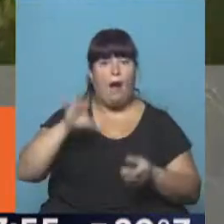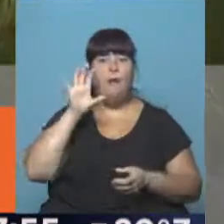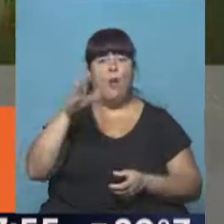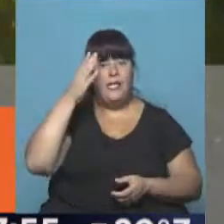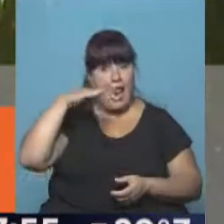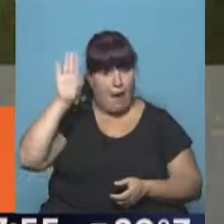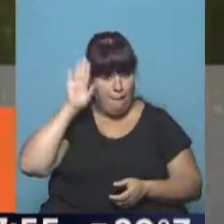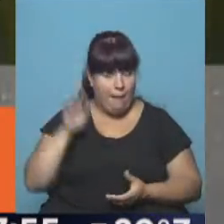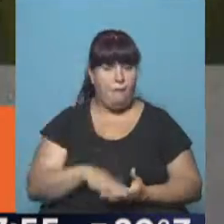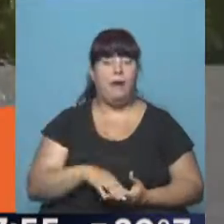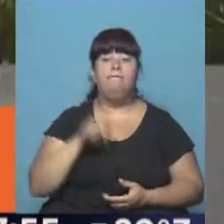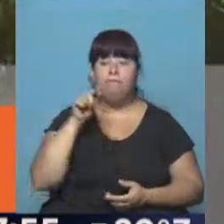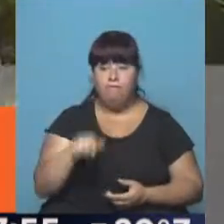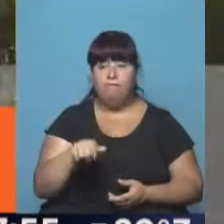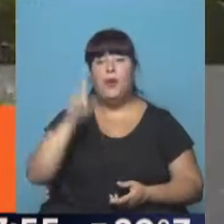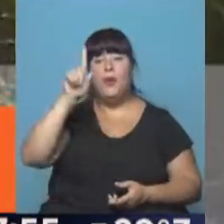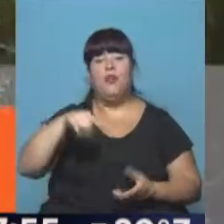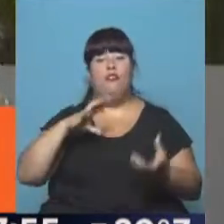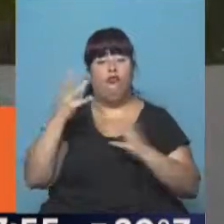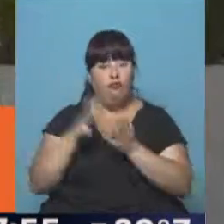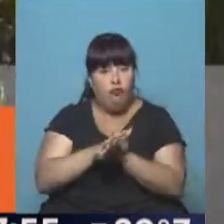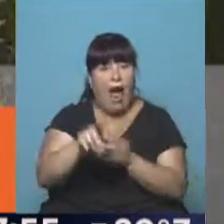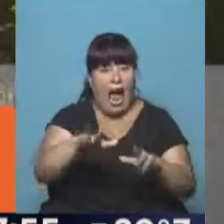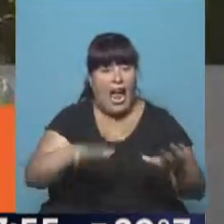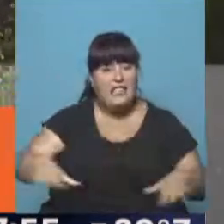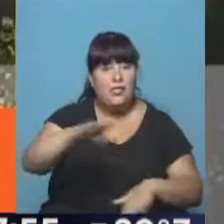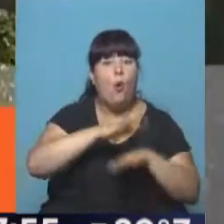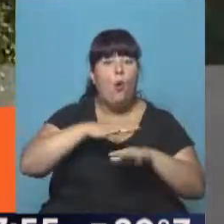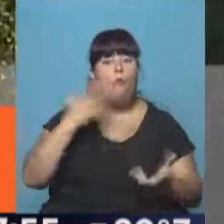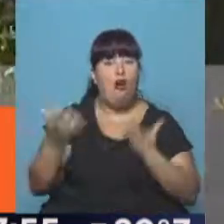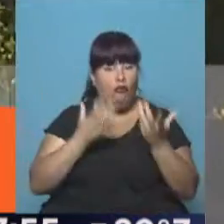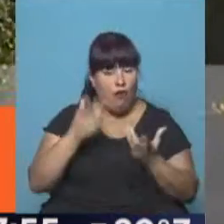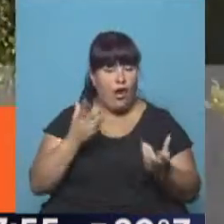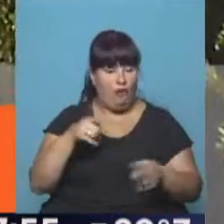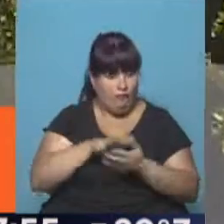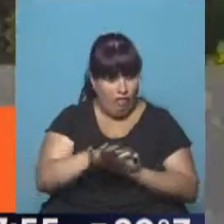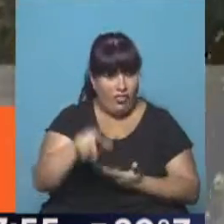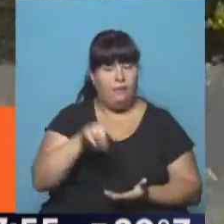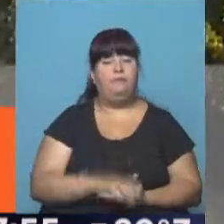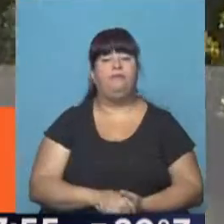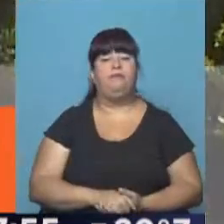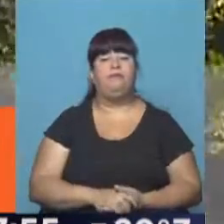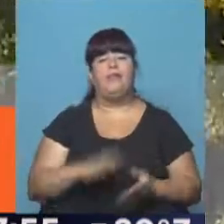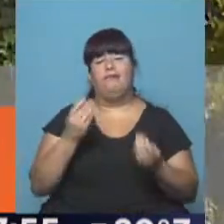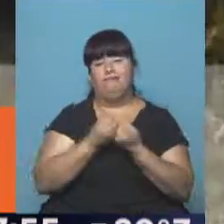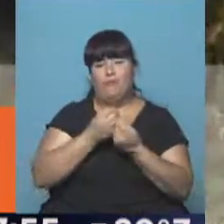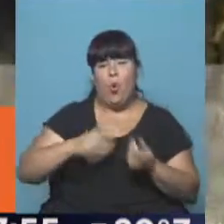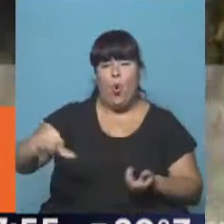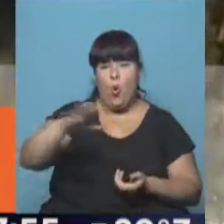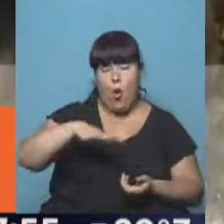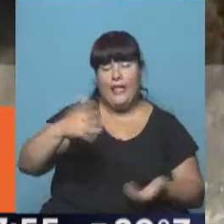de La Pampa. Esto está dejando el fuego, esto está dejando el incendio. Numerosas